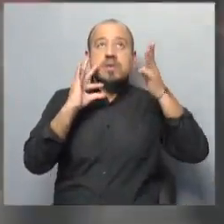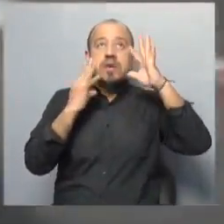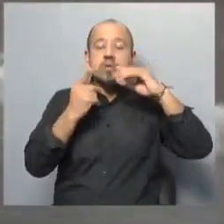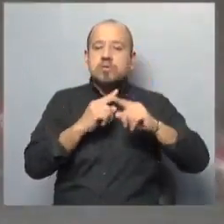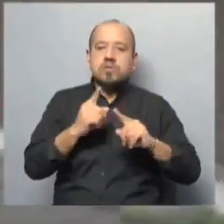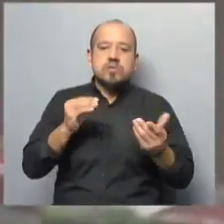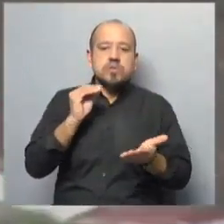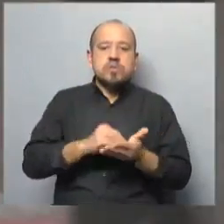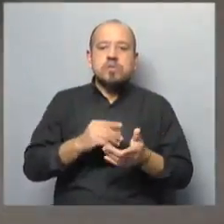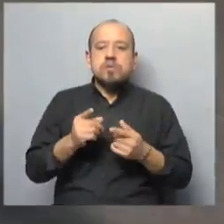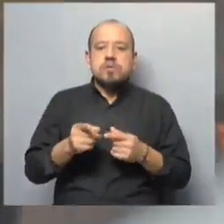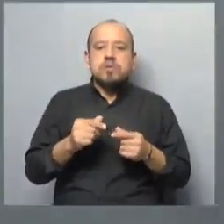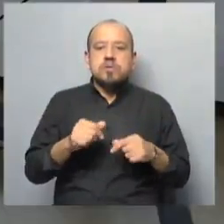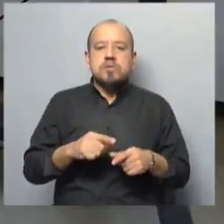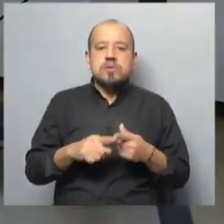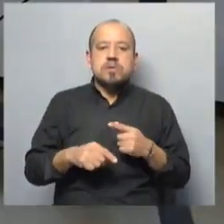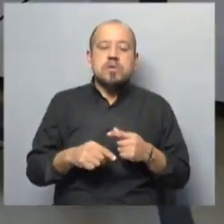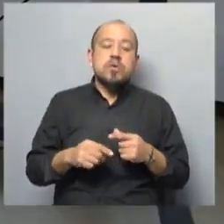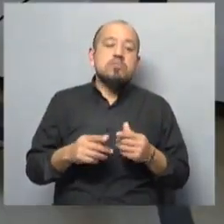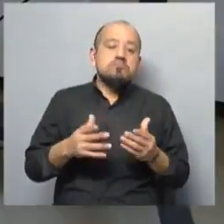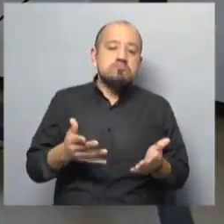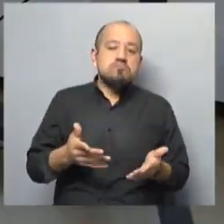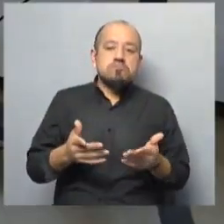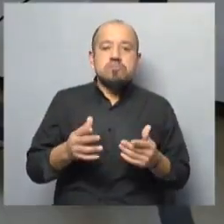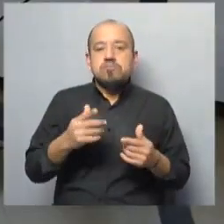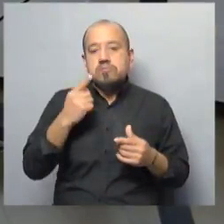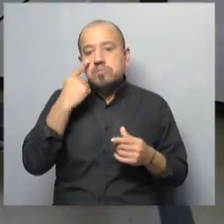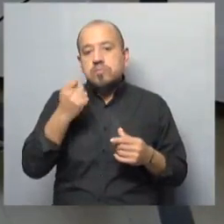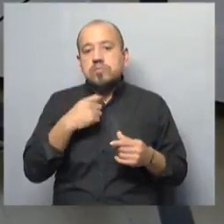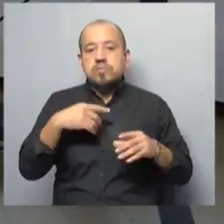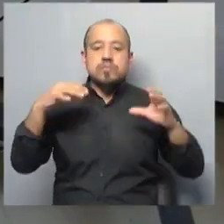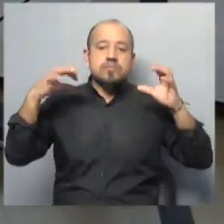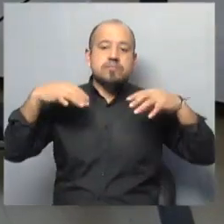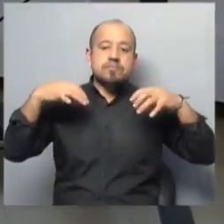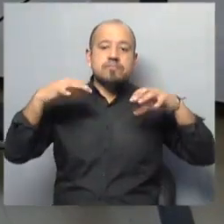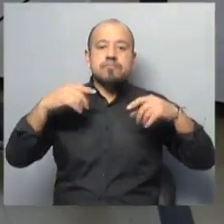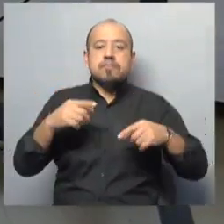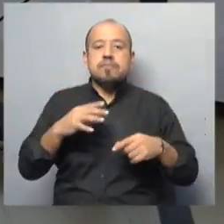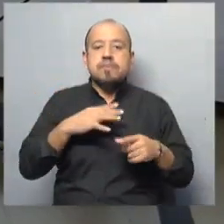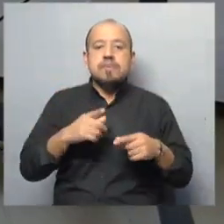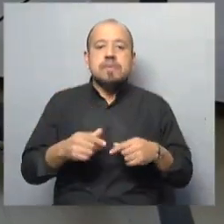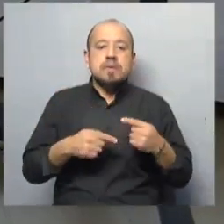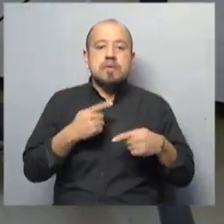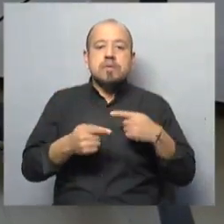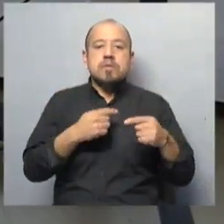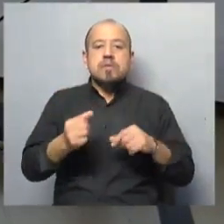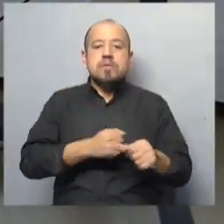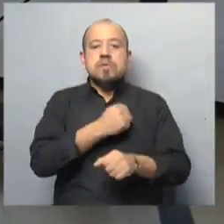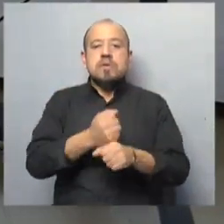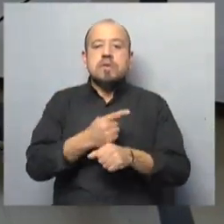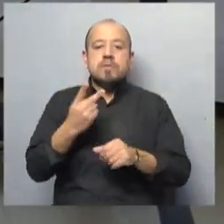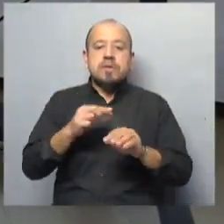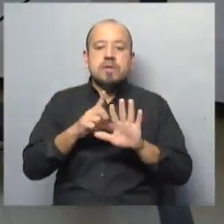aplicando particularmente para este evento. Y lo que estamos previendo es eso, bueno, estas precipitaciones y tormentas, que van a persistir hasta el día 27